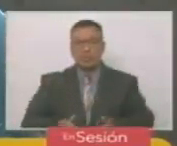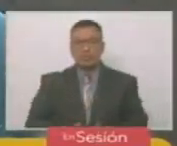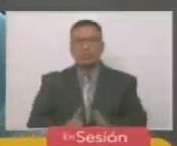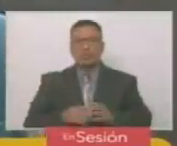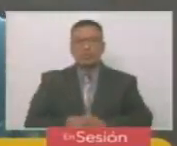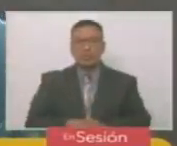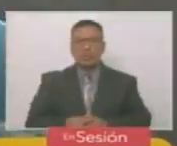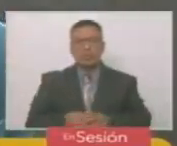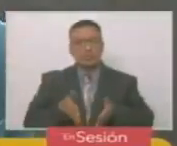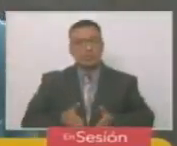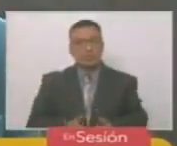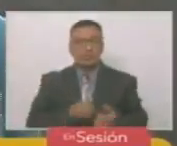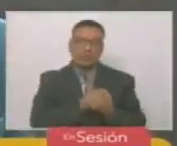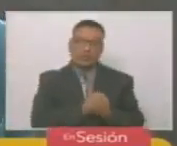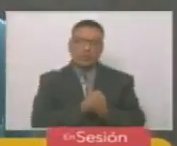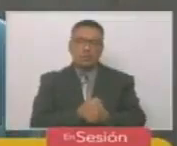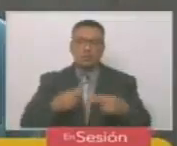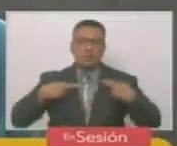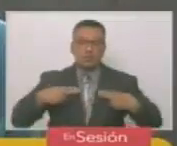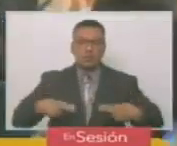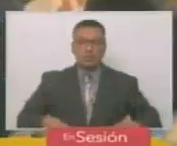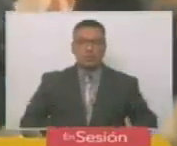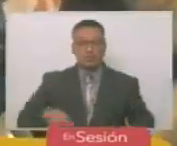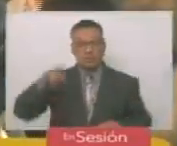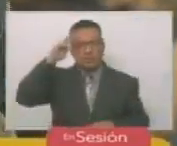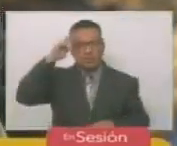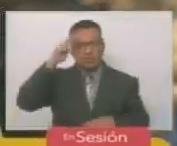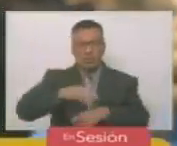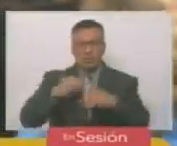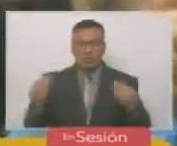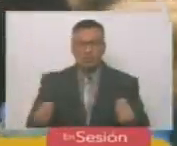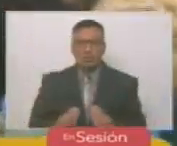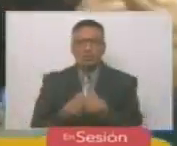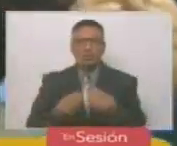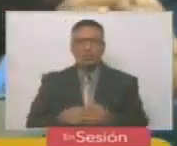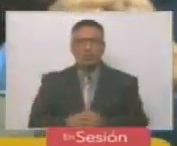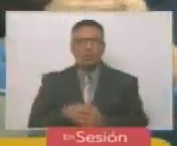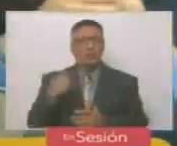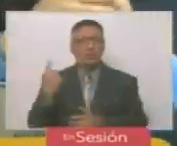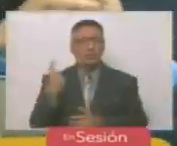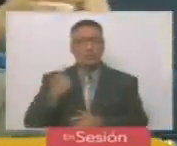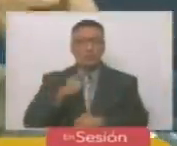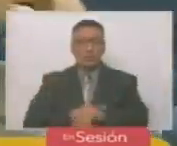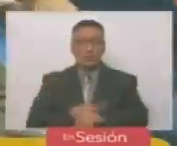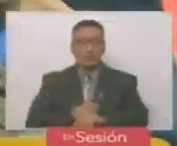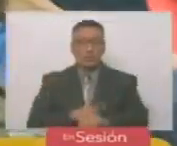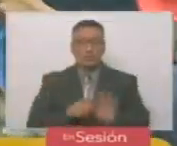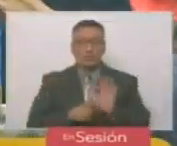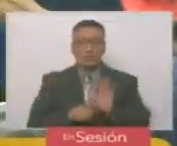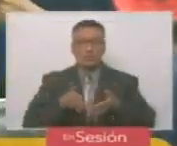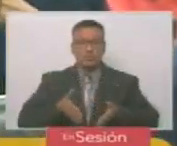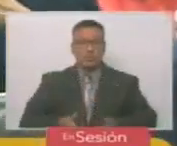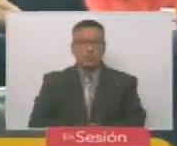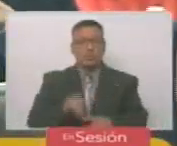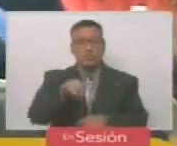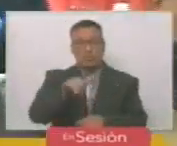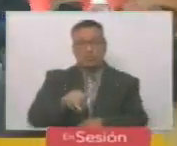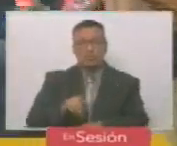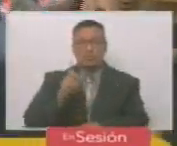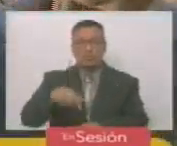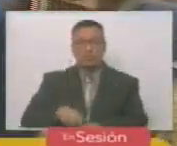Un nacimiento con amor, humanizado, con respeto, con acompañamiento, no solo el momento del parto en sí mismo,